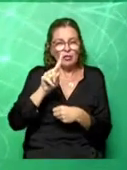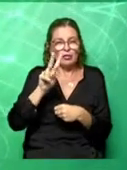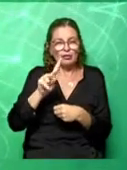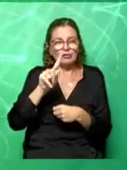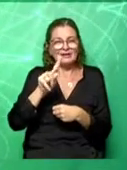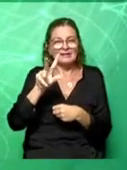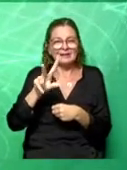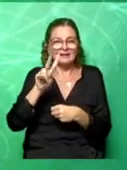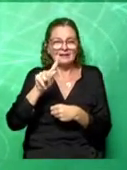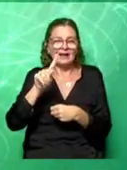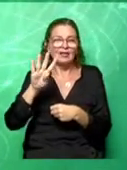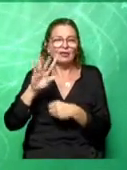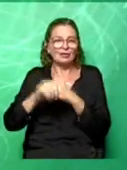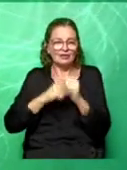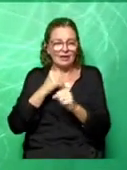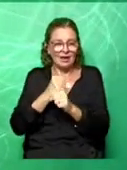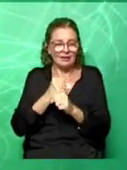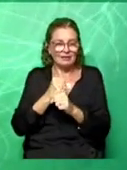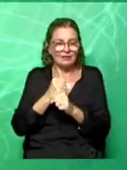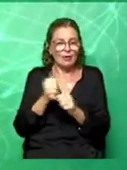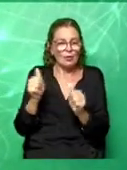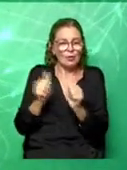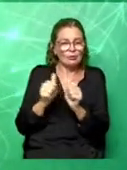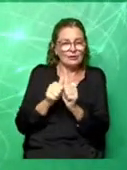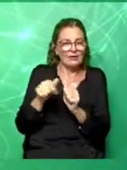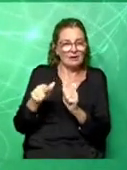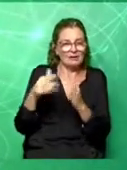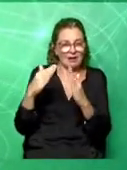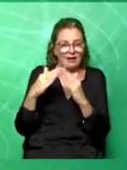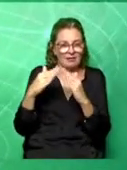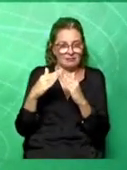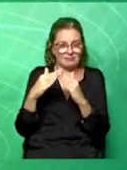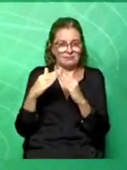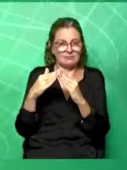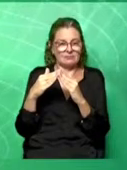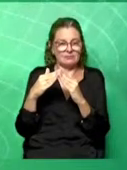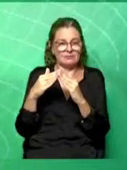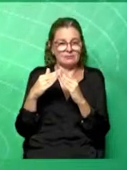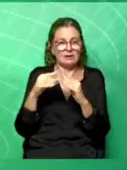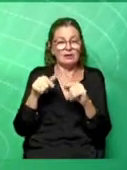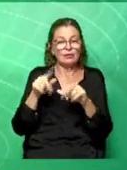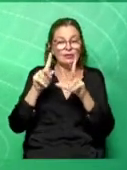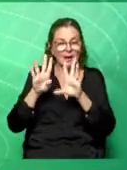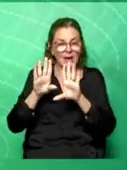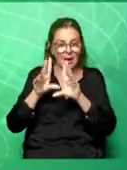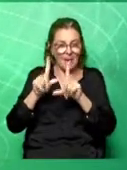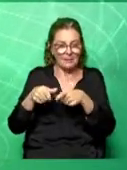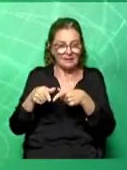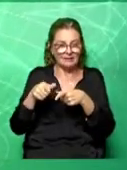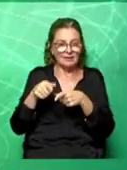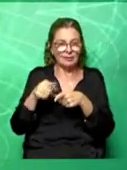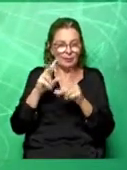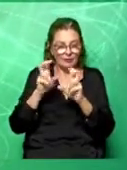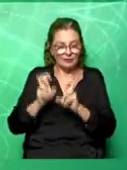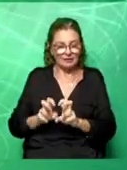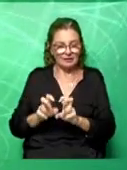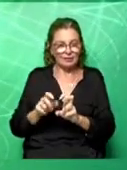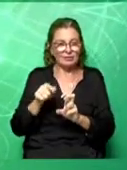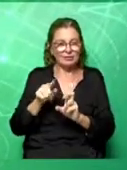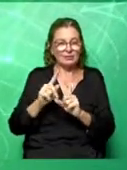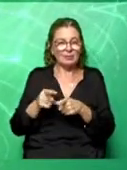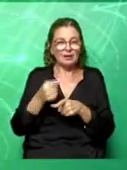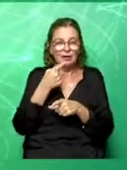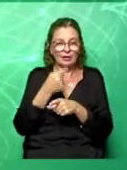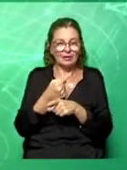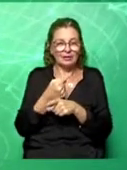años que se juntaban en esa casa. Esto también tiene que ver con el caso que se investiga, entonces, que sí. Lo que